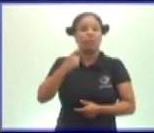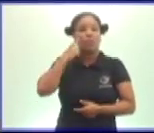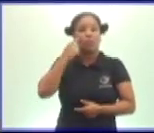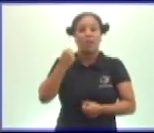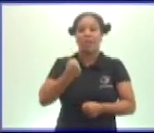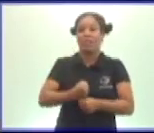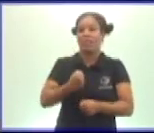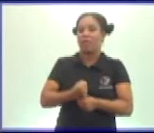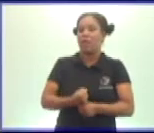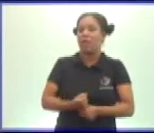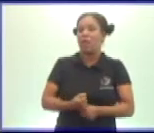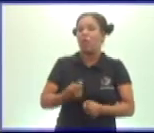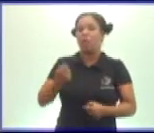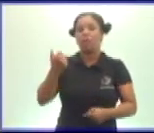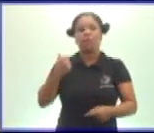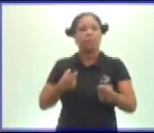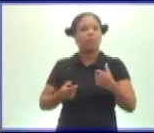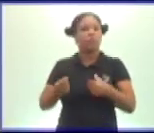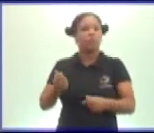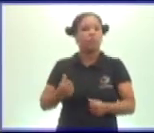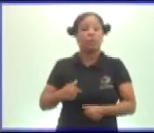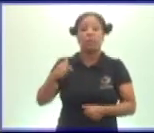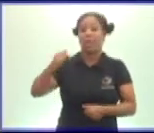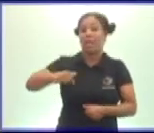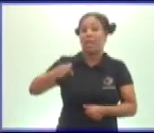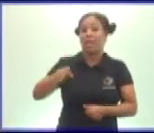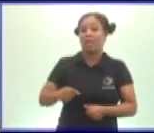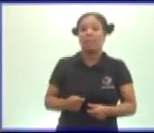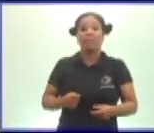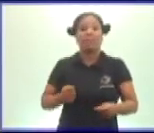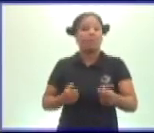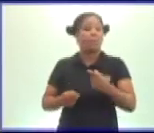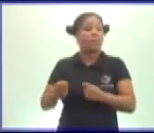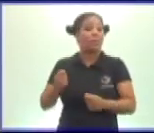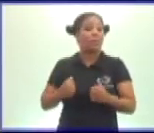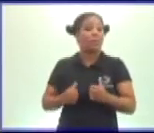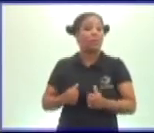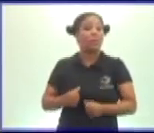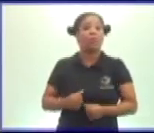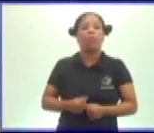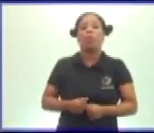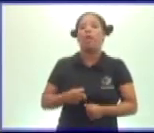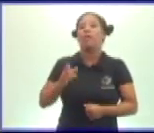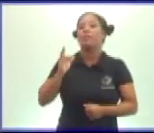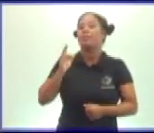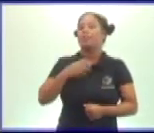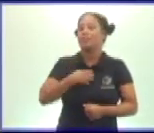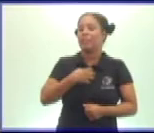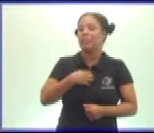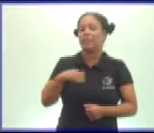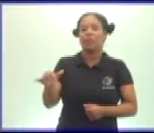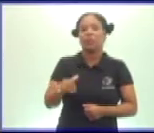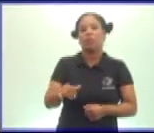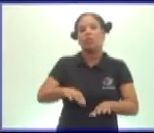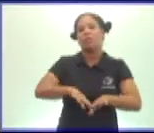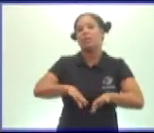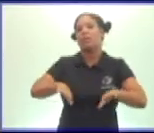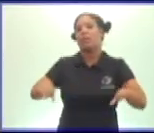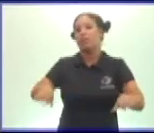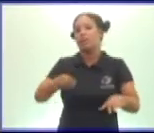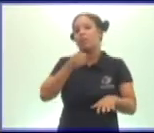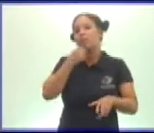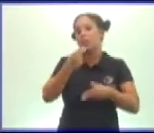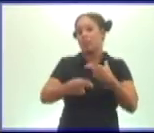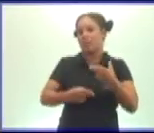disolventes moleculares, pues estas partículas también tienen que separarse para que pueda ocurrir el proceso. Por